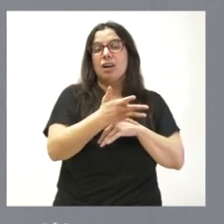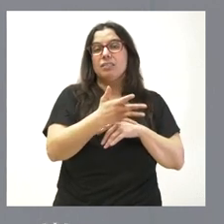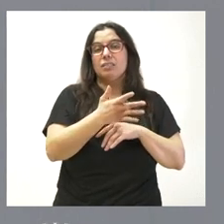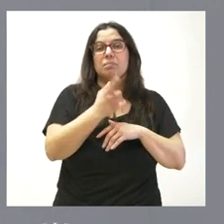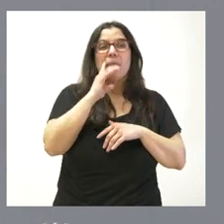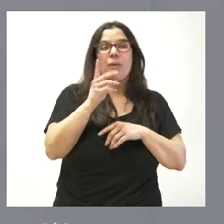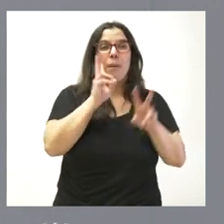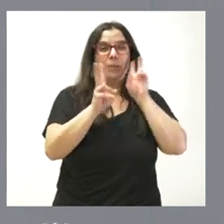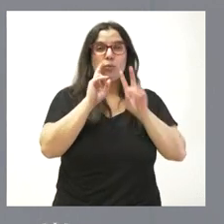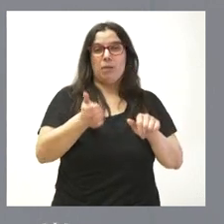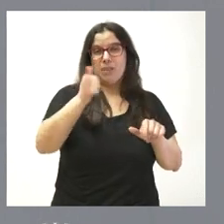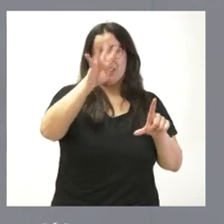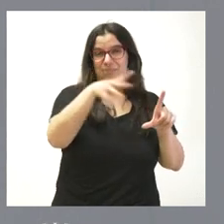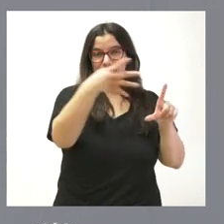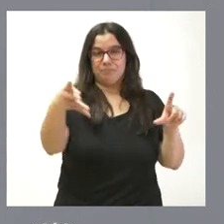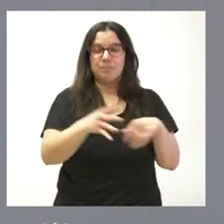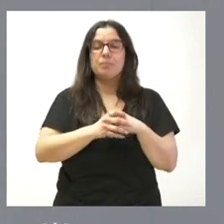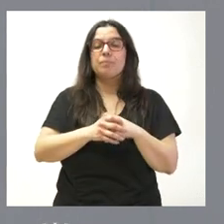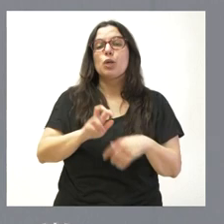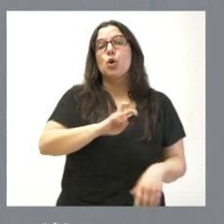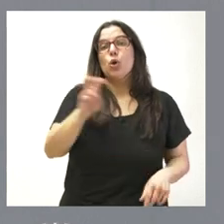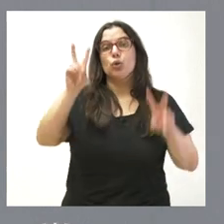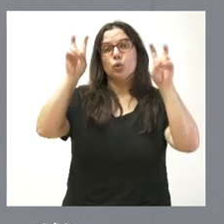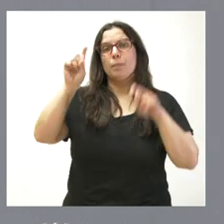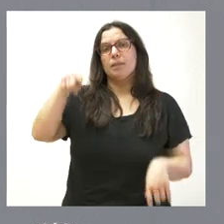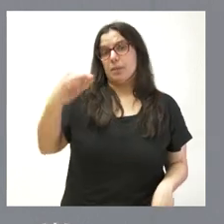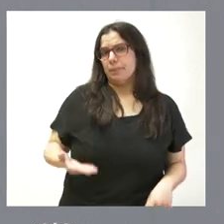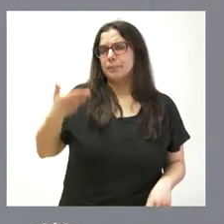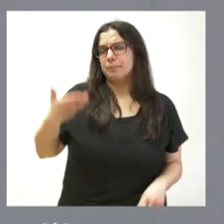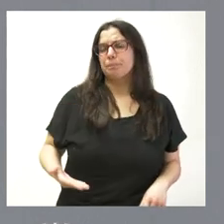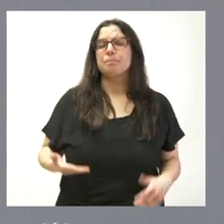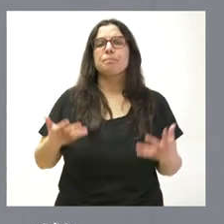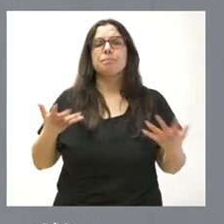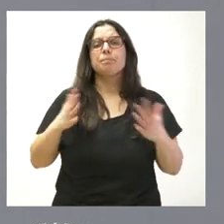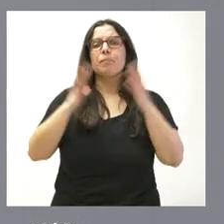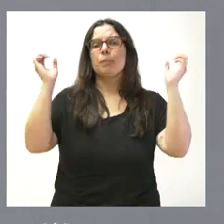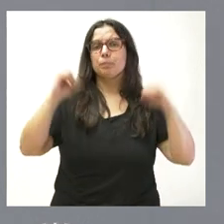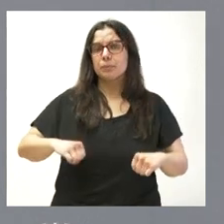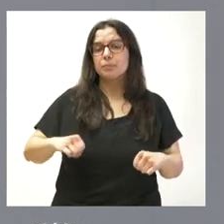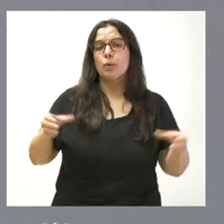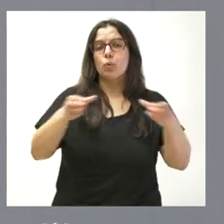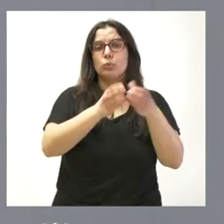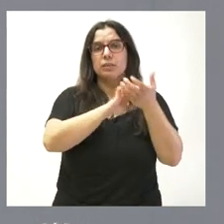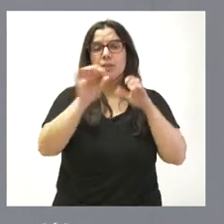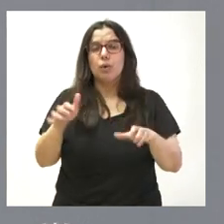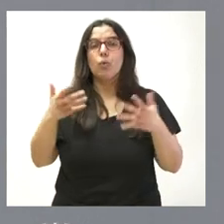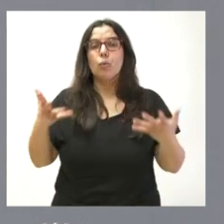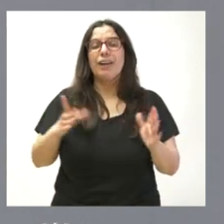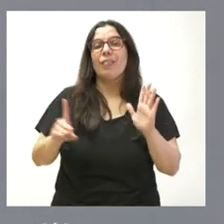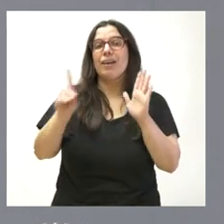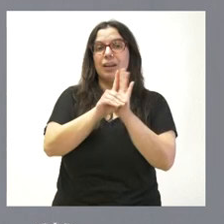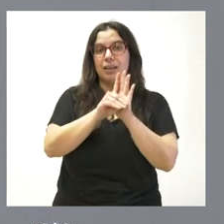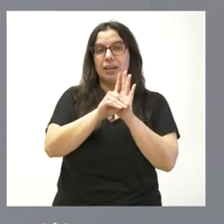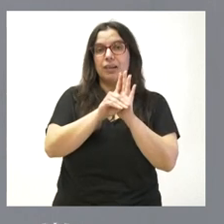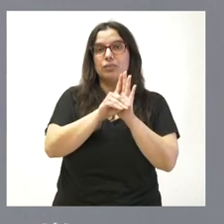ilustrativos un segundo aspecto también muy relevante es la aprobación por parte de la junta de castell León del decreto